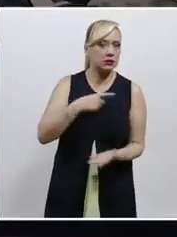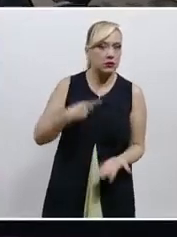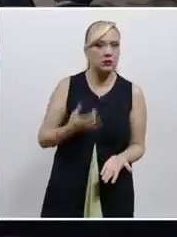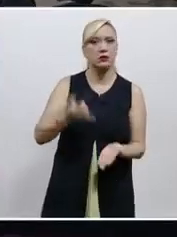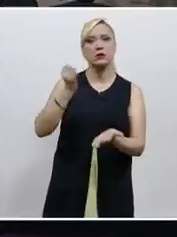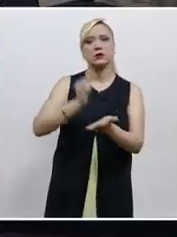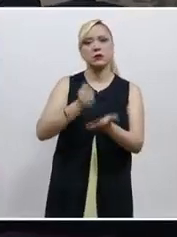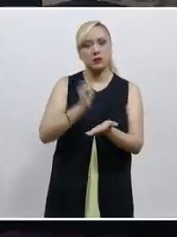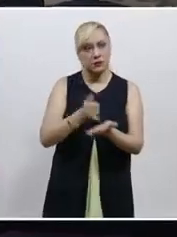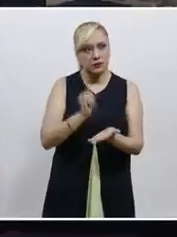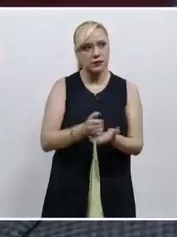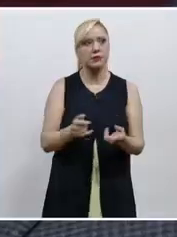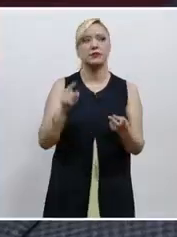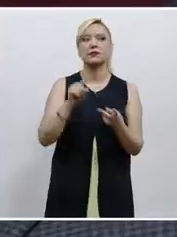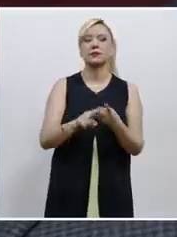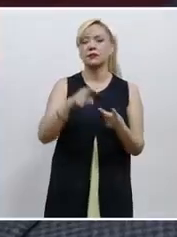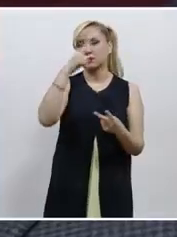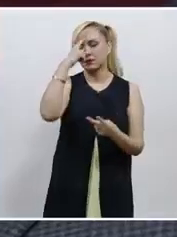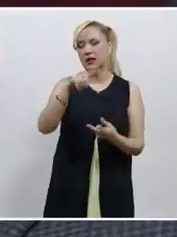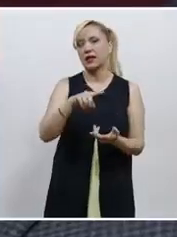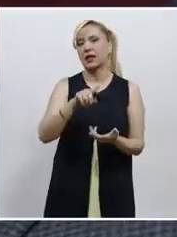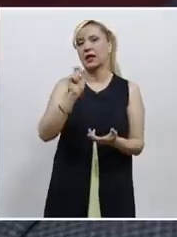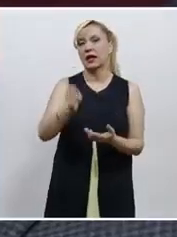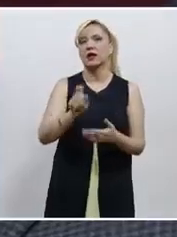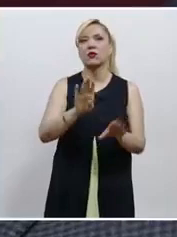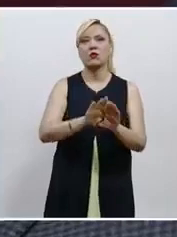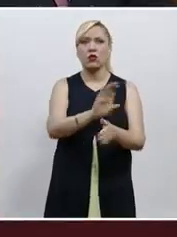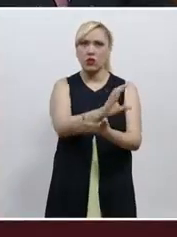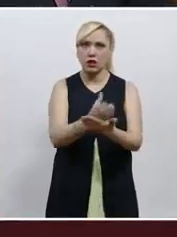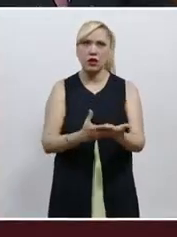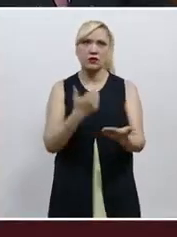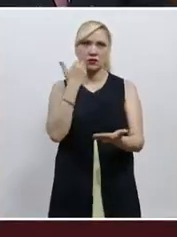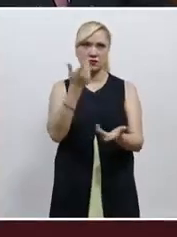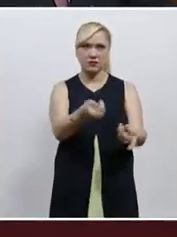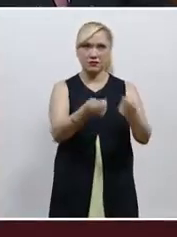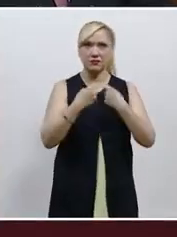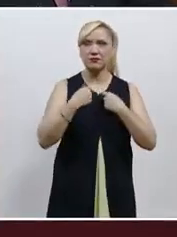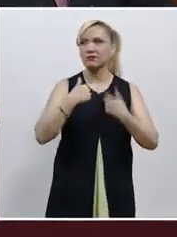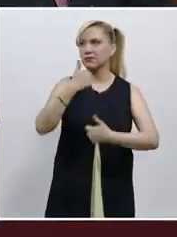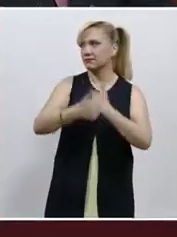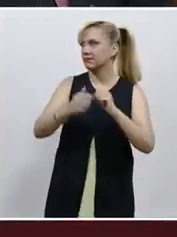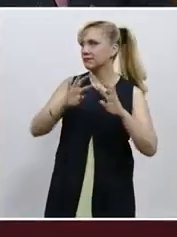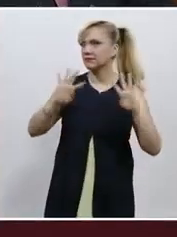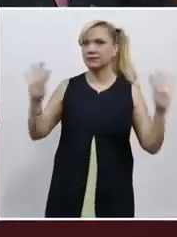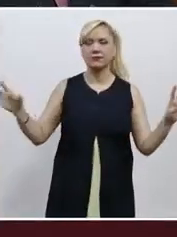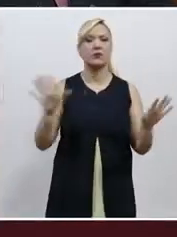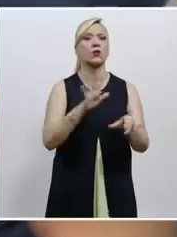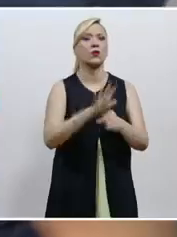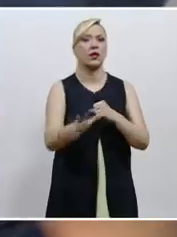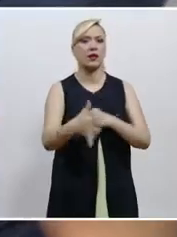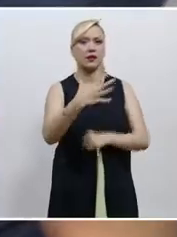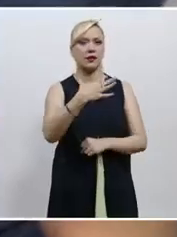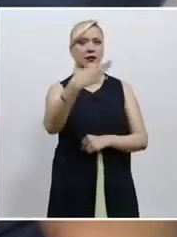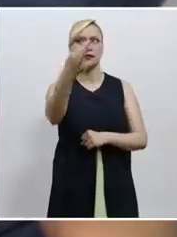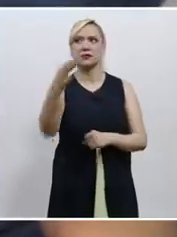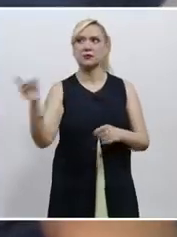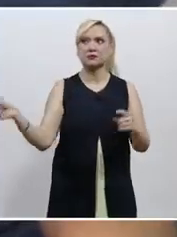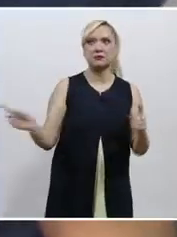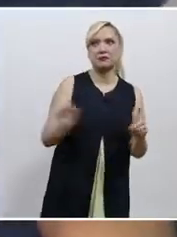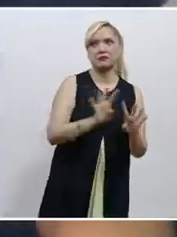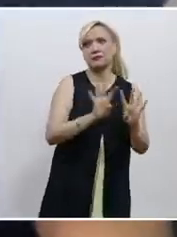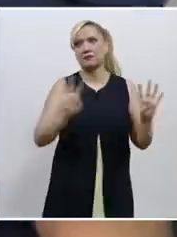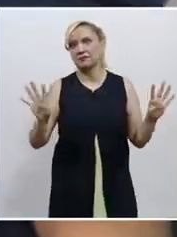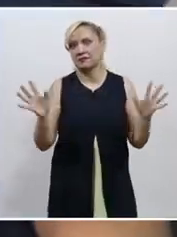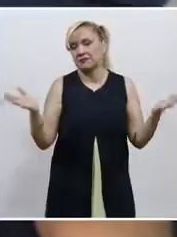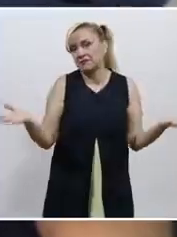sistema de justicia concursal, el derecho concursal y sus reformas, así como la celeridad y certeza jurídica para el rescate